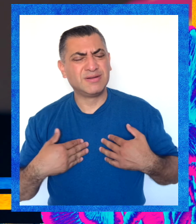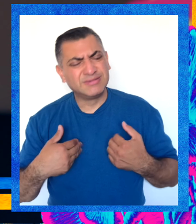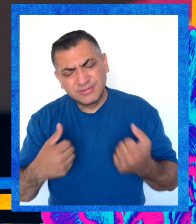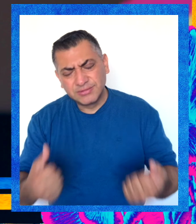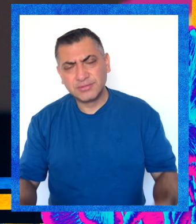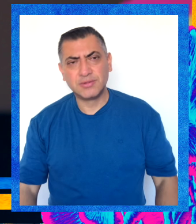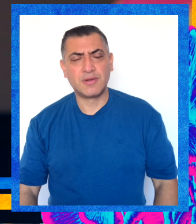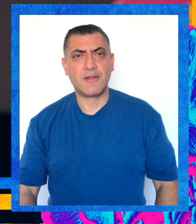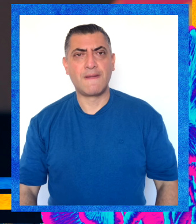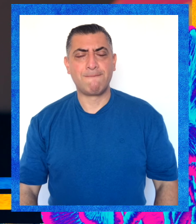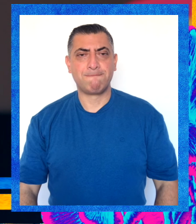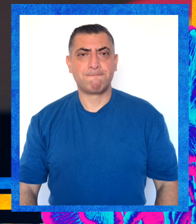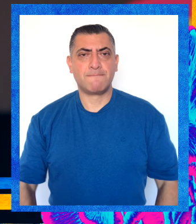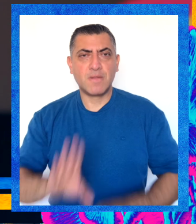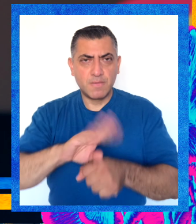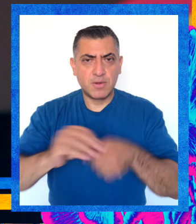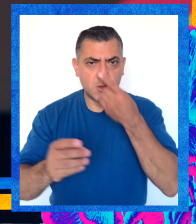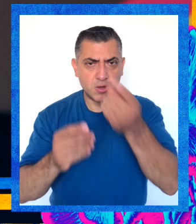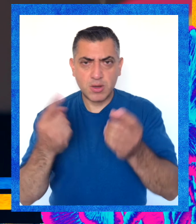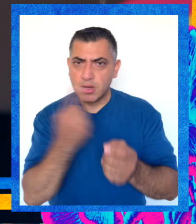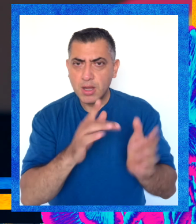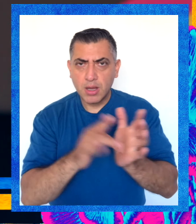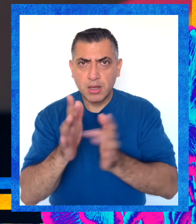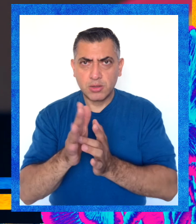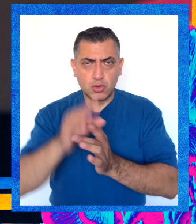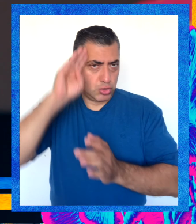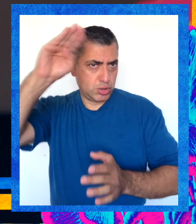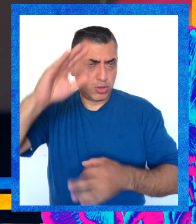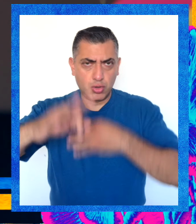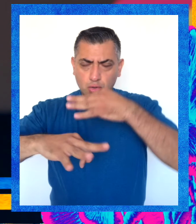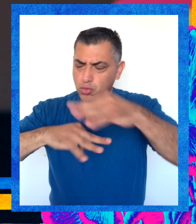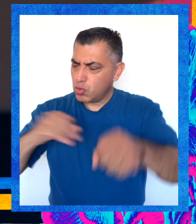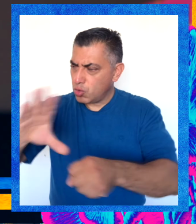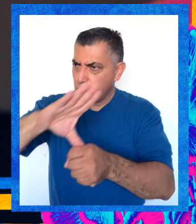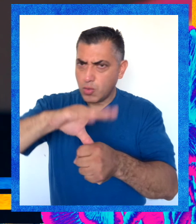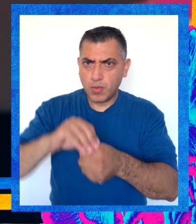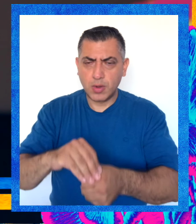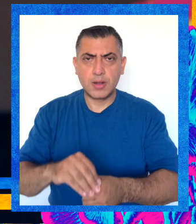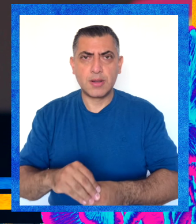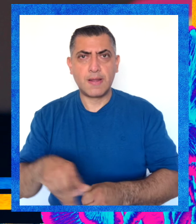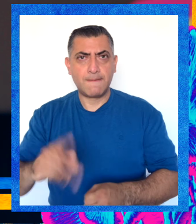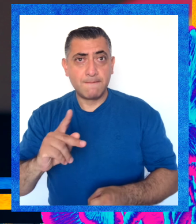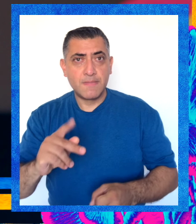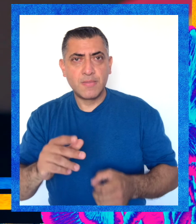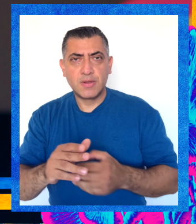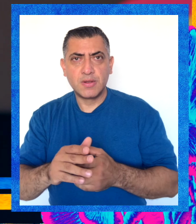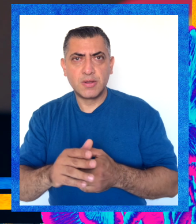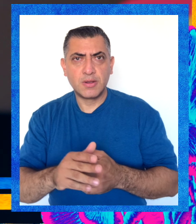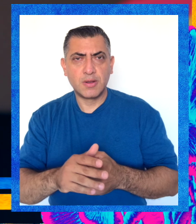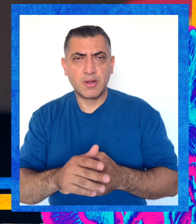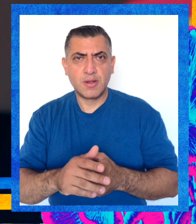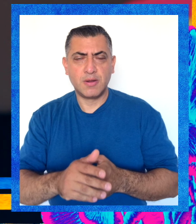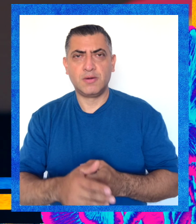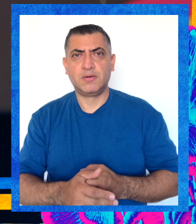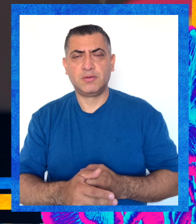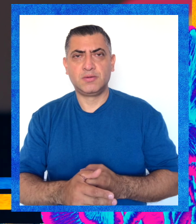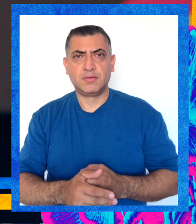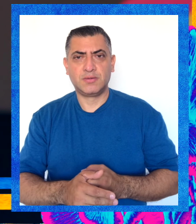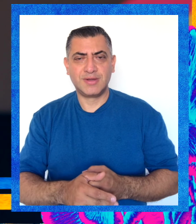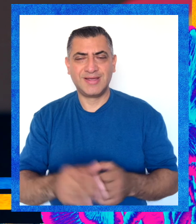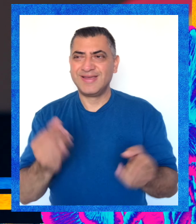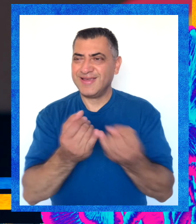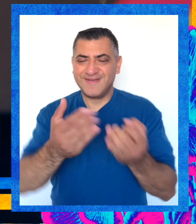nosotros bueno déjame decirte algo con respecto a que sos en ese señor todo suficiente no obstante se convertirá en un cielo dependiente como lo eras tú